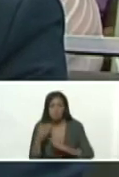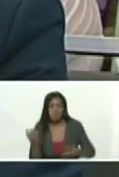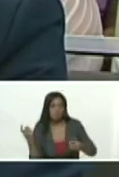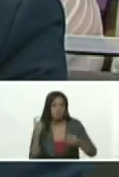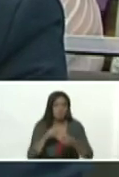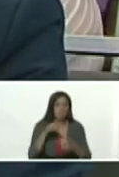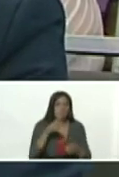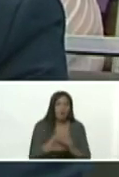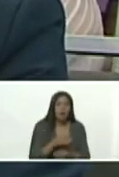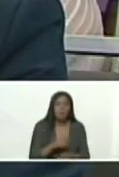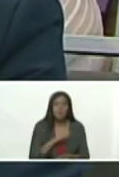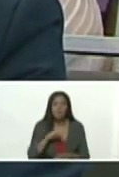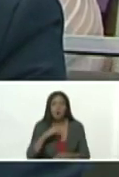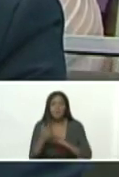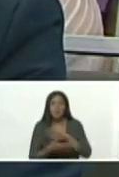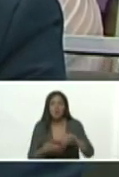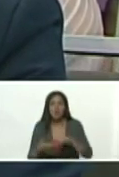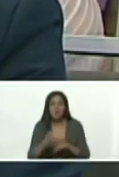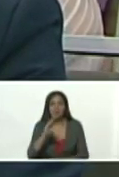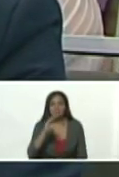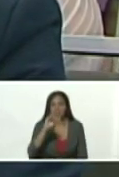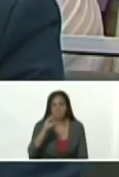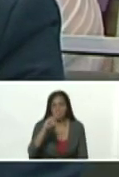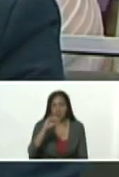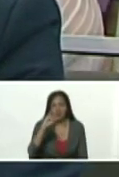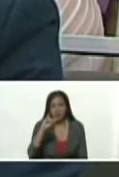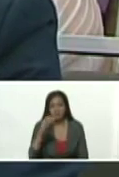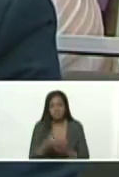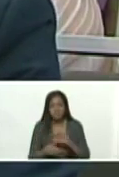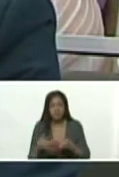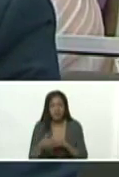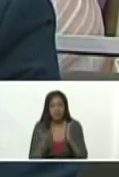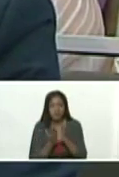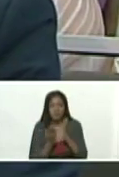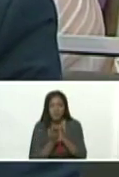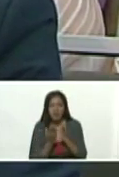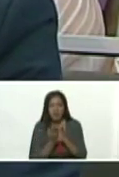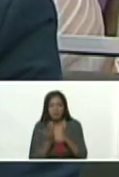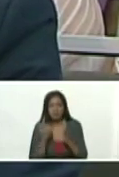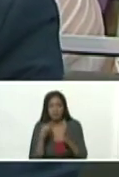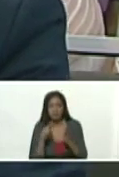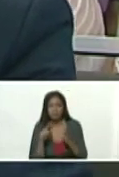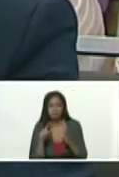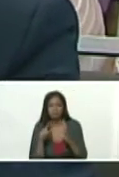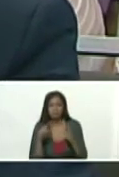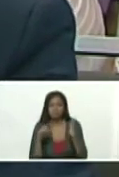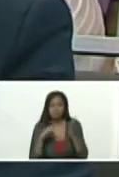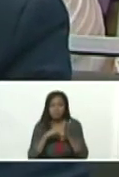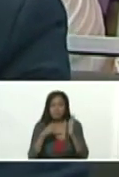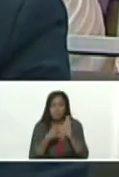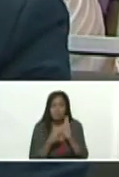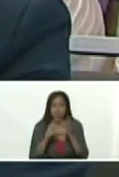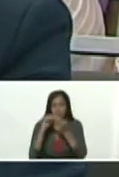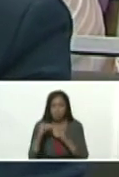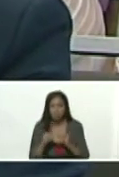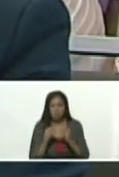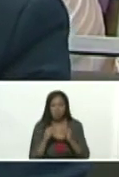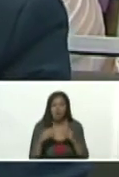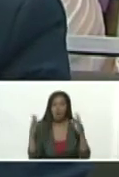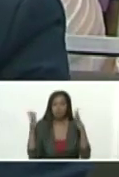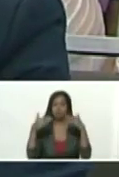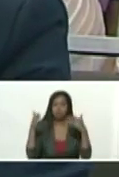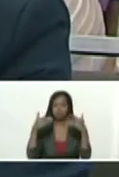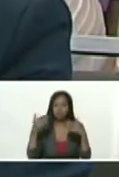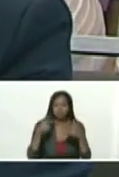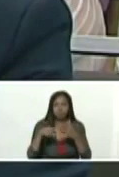Si nosotros tenemos un problema de un CDI, es un problema de la escuela. La escuela técnica que tiene refrigeración tiene que reparar los aire acondicionados, tiene que reparar